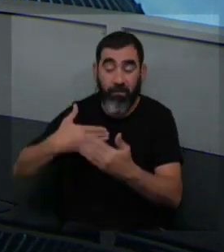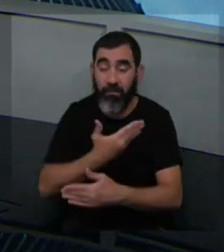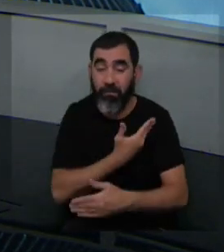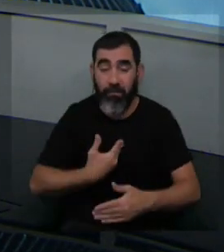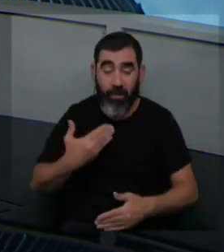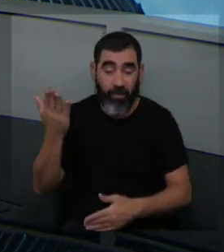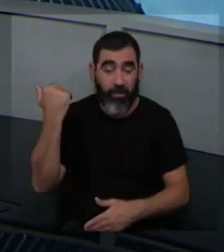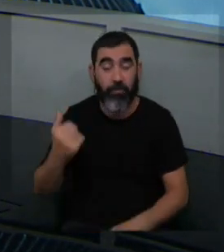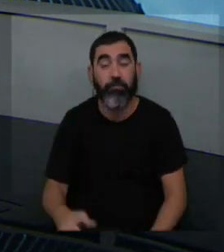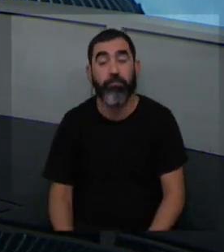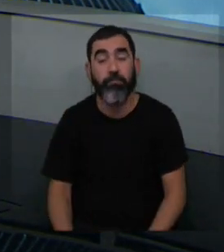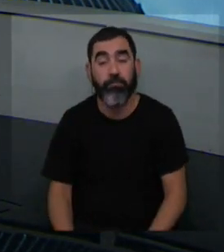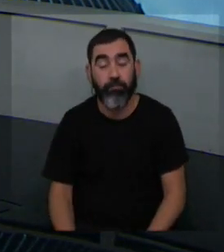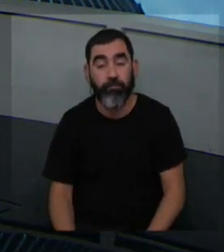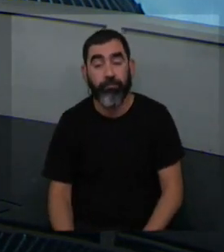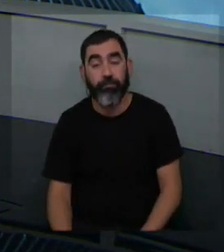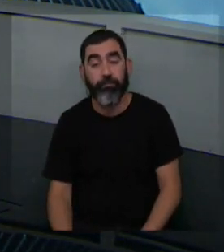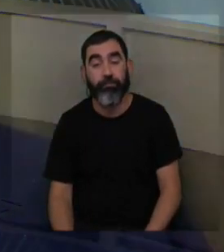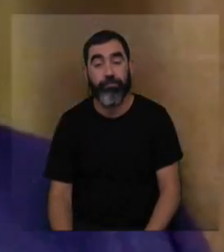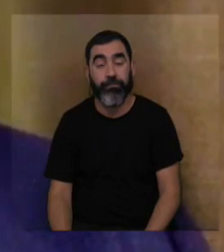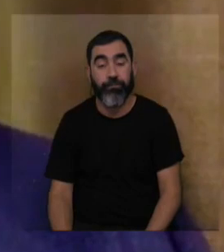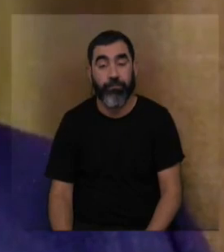gobiernos anteriores a las que también cuestionó.